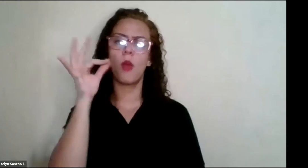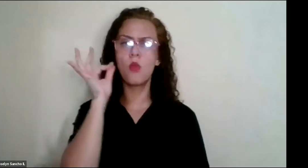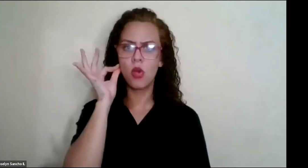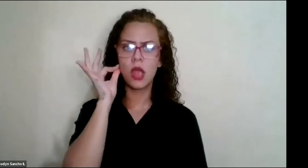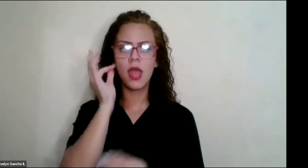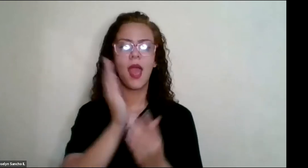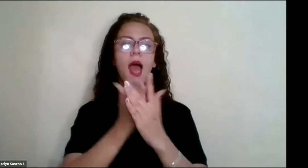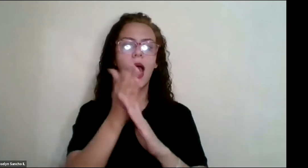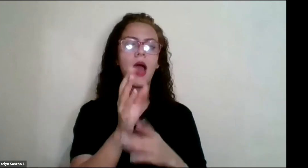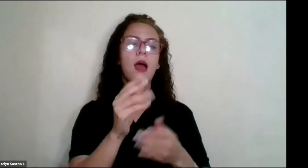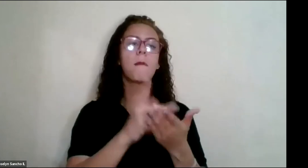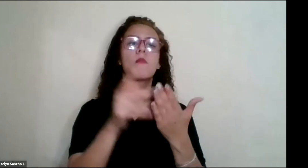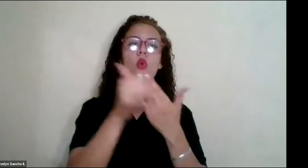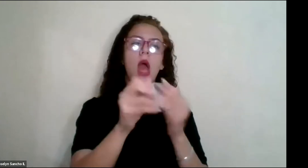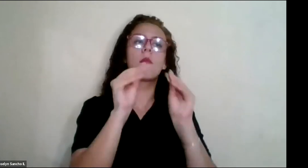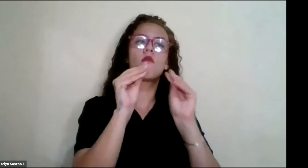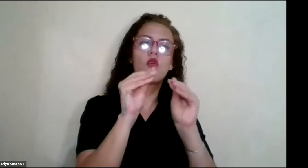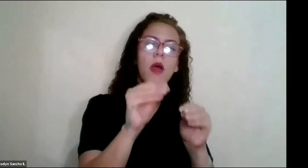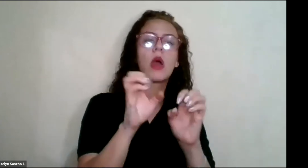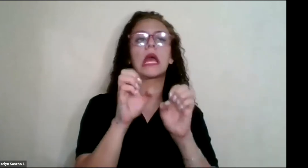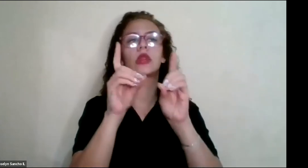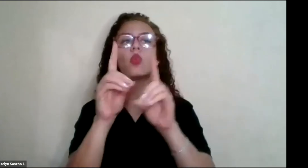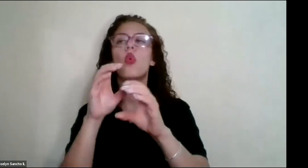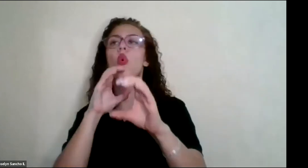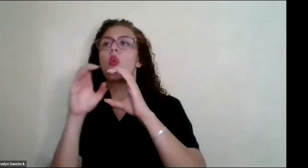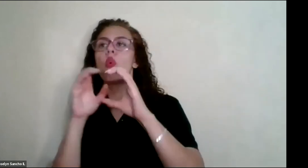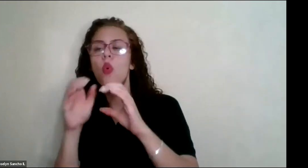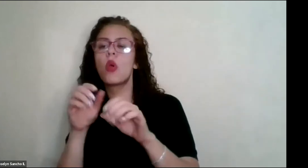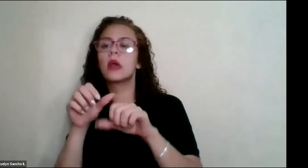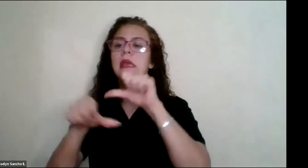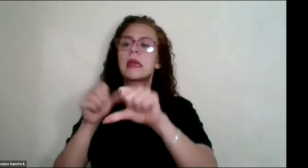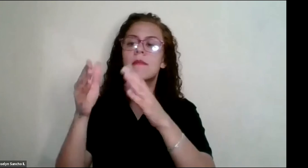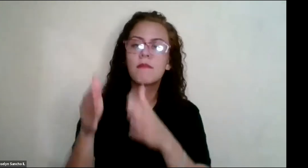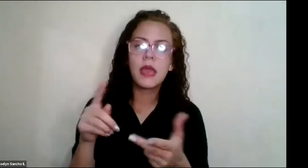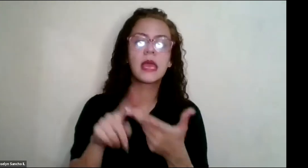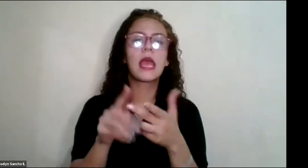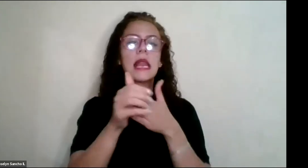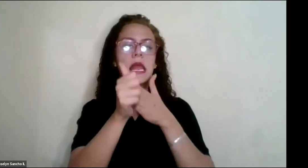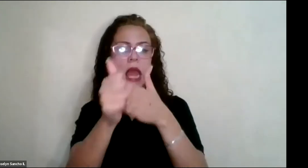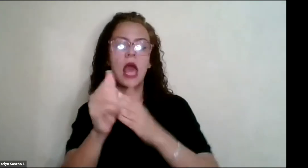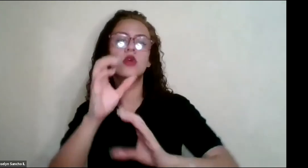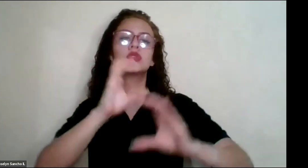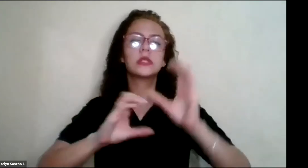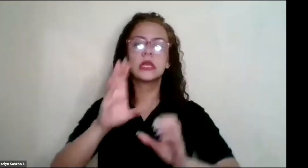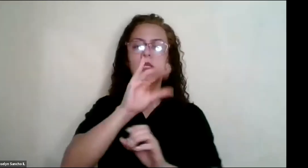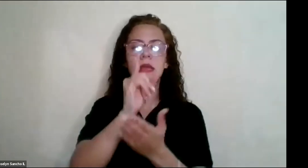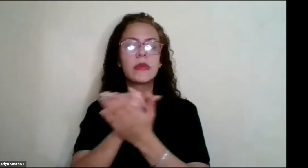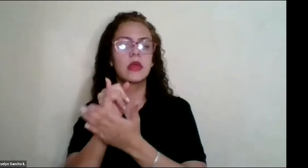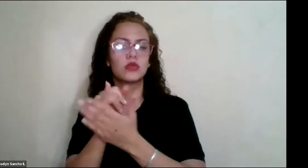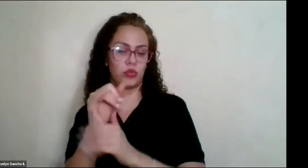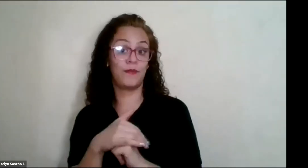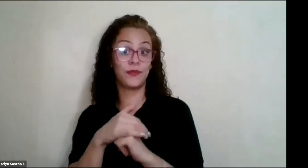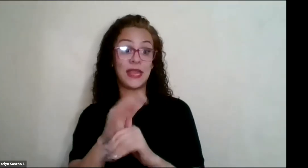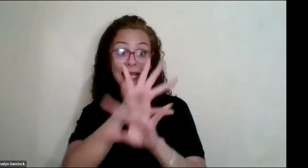de programas de formación, educación, comunicación, emprendimiento, liderazgo, ciencia e investigación. Es decir,